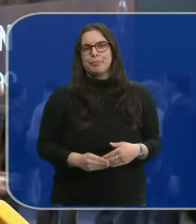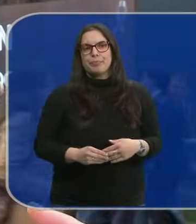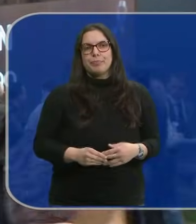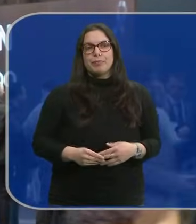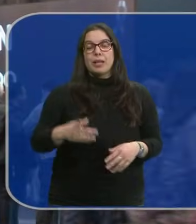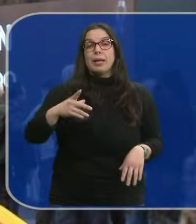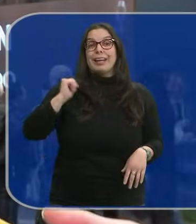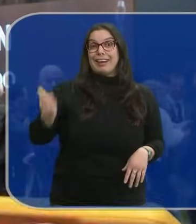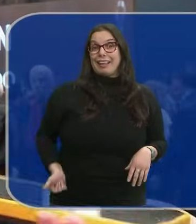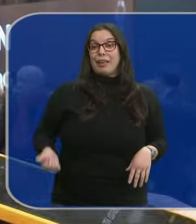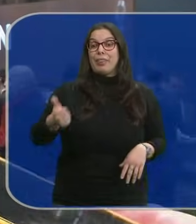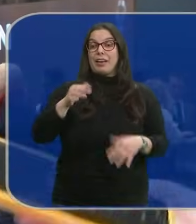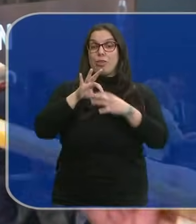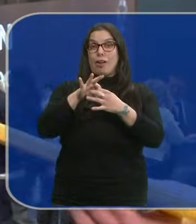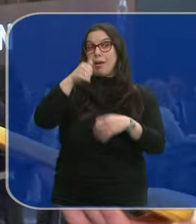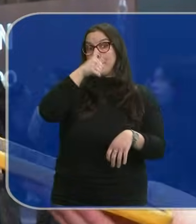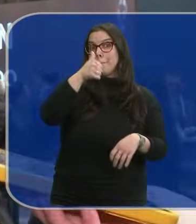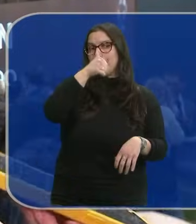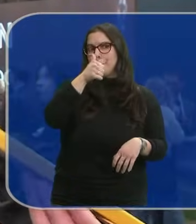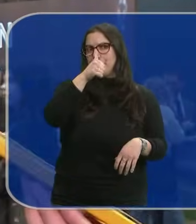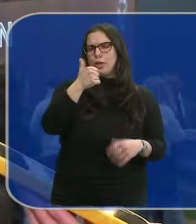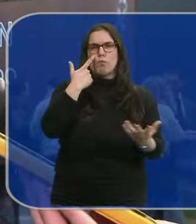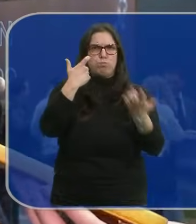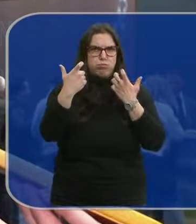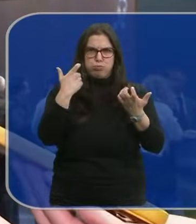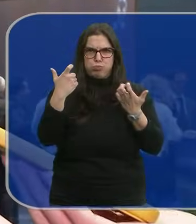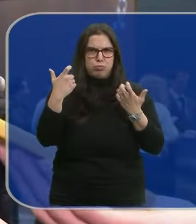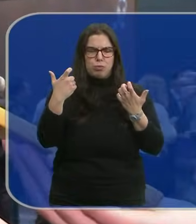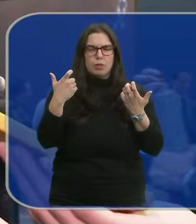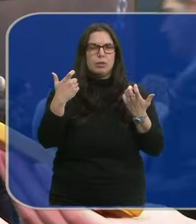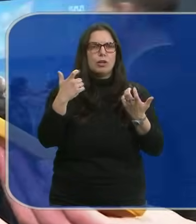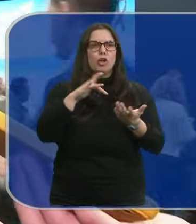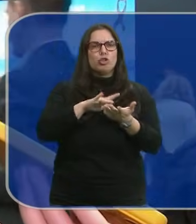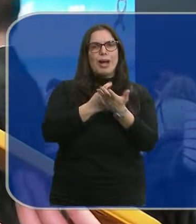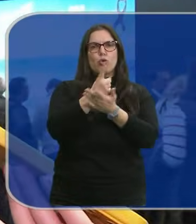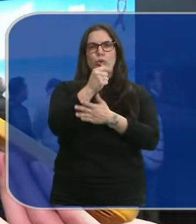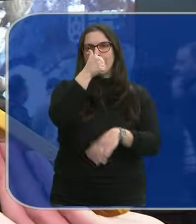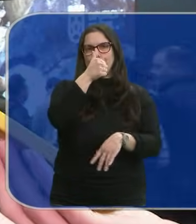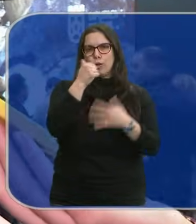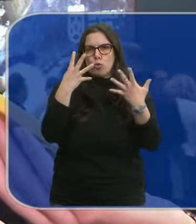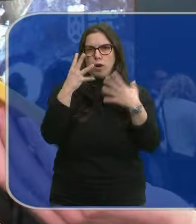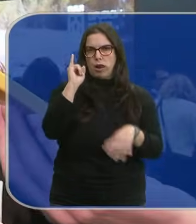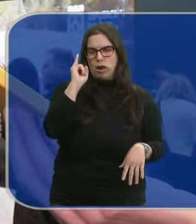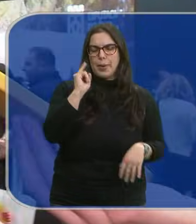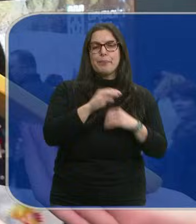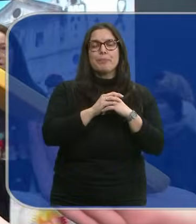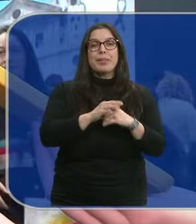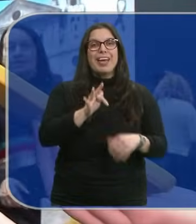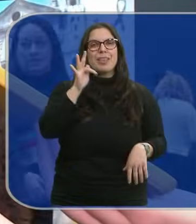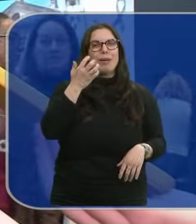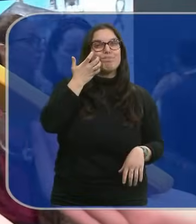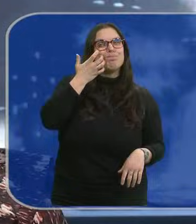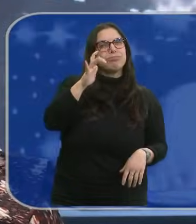riqueza enogastronómica es verdaderamente sobresaliente. Tenemos 9 rutas del vino, además es muy singular